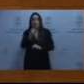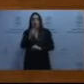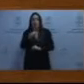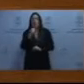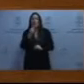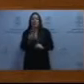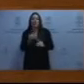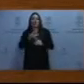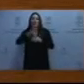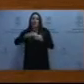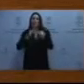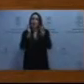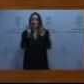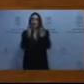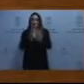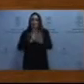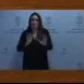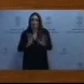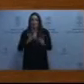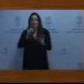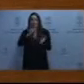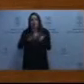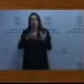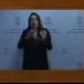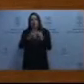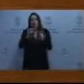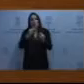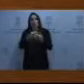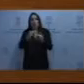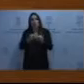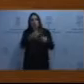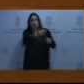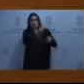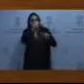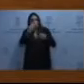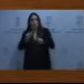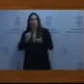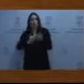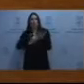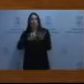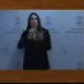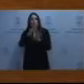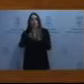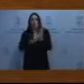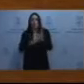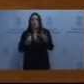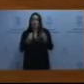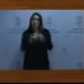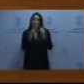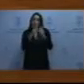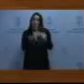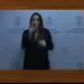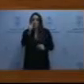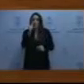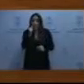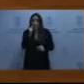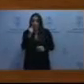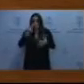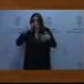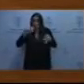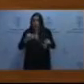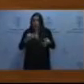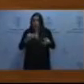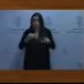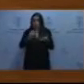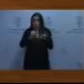grupos políticos trajimos a esta Cámara, o trajeron a esta Cámara, la necesidad de un contrato-programa con la Universidad de Oviedo, es un hecho que no hay dicho contrato-programa, como